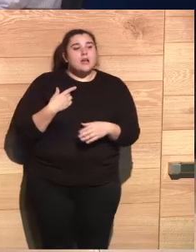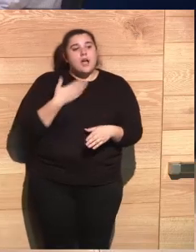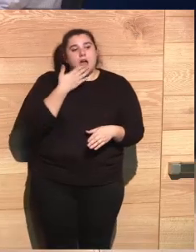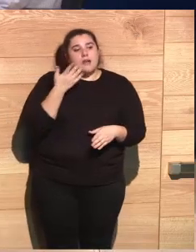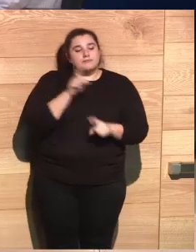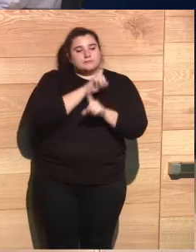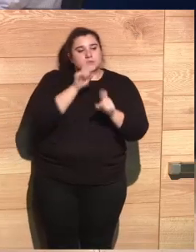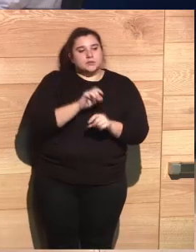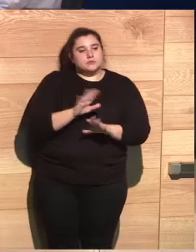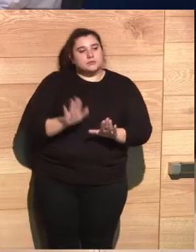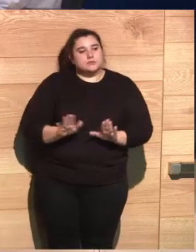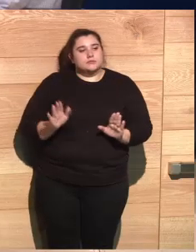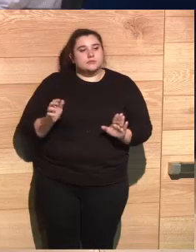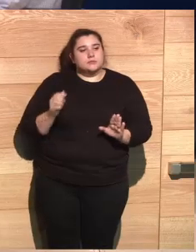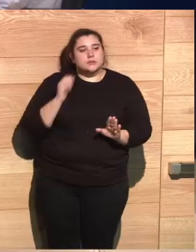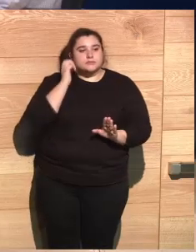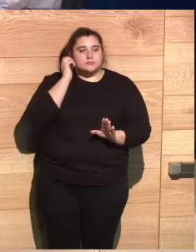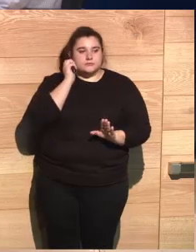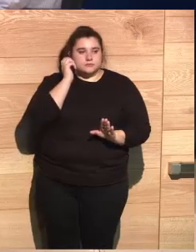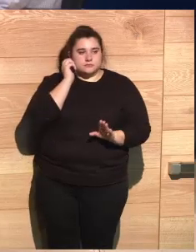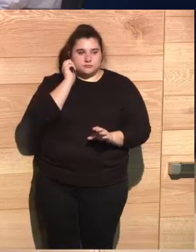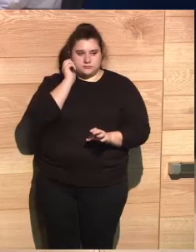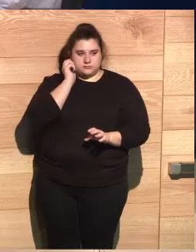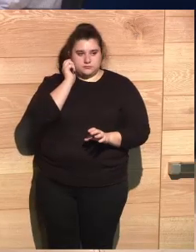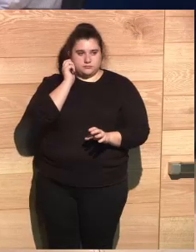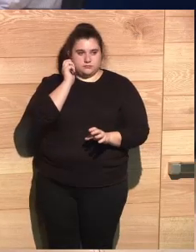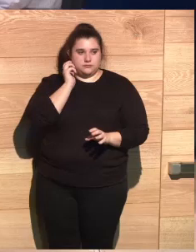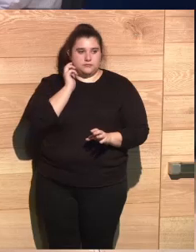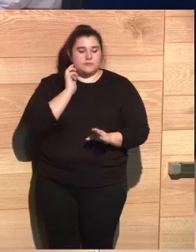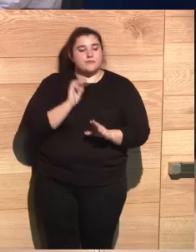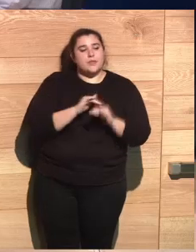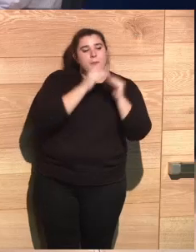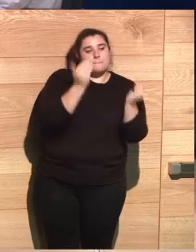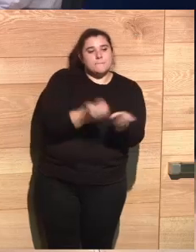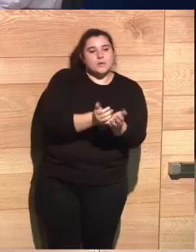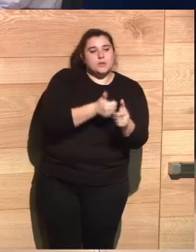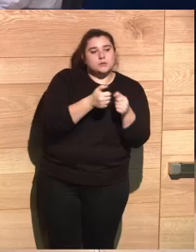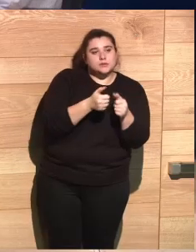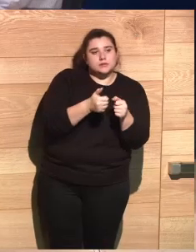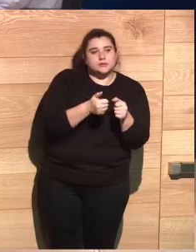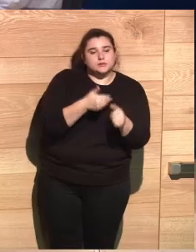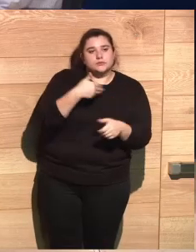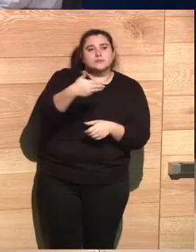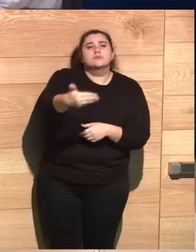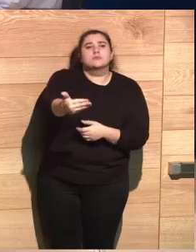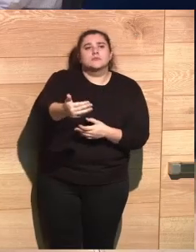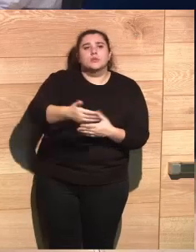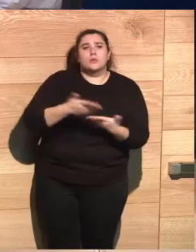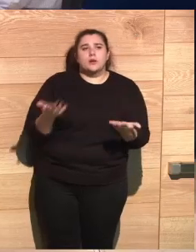me gustaría preguntaros hacia dónde va a ir el mundo de los videojuegos, el sector de los videojuegos. ¿Qué cabe esperar?